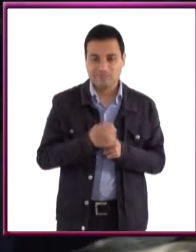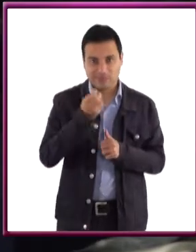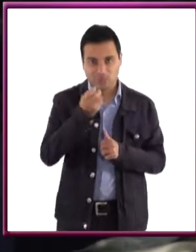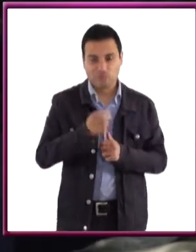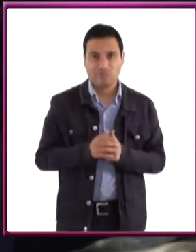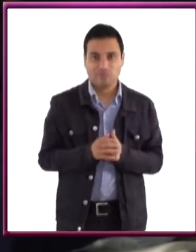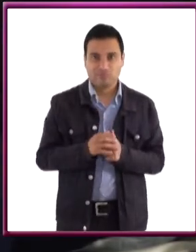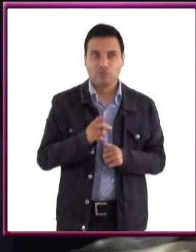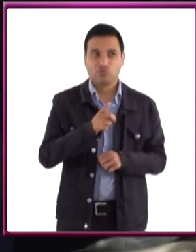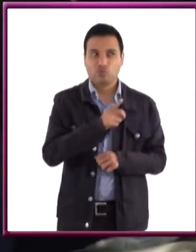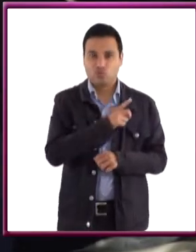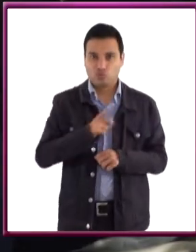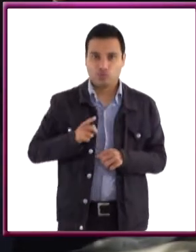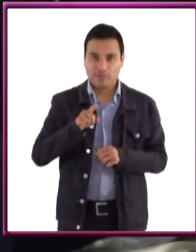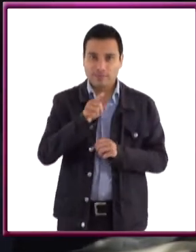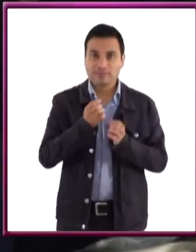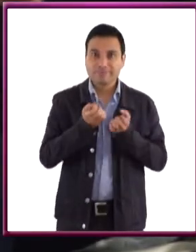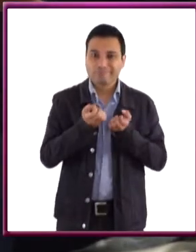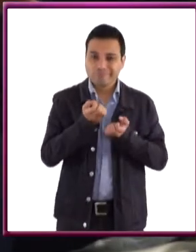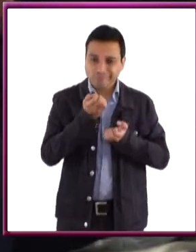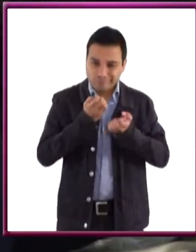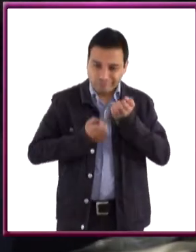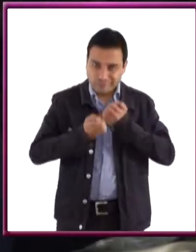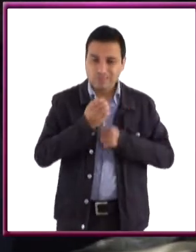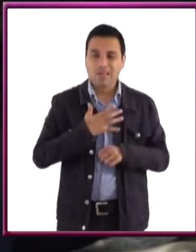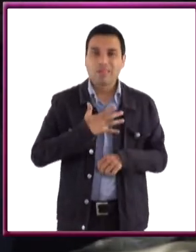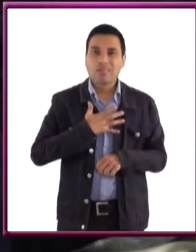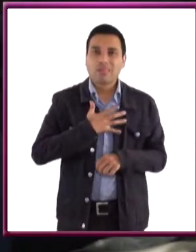de eso, de hacer ejercicios, de experimentar.